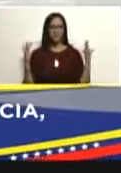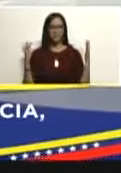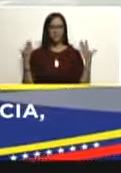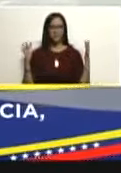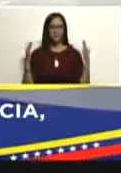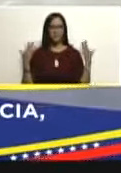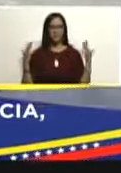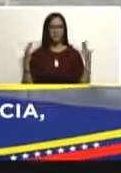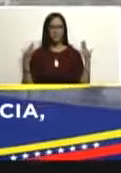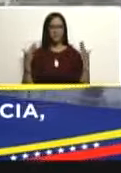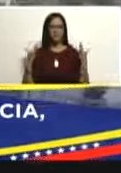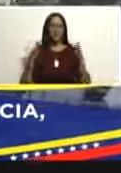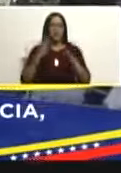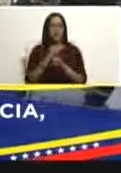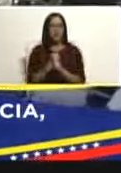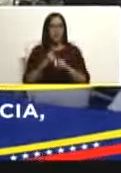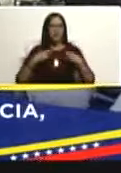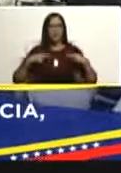Creo en el ser humano.